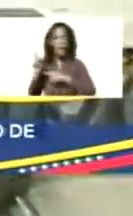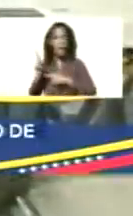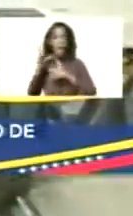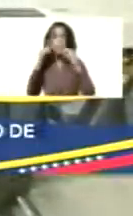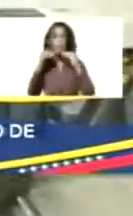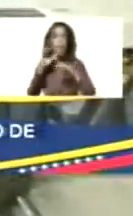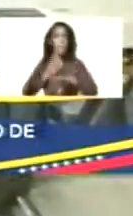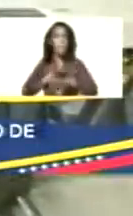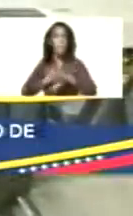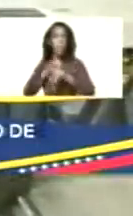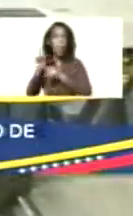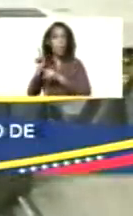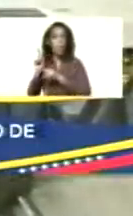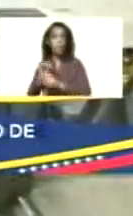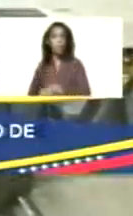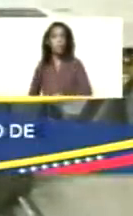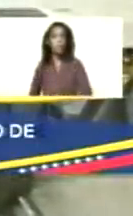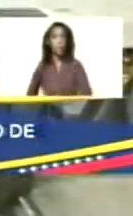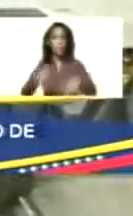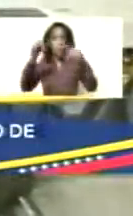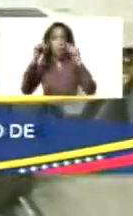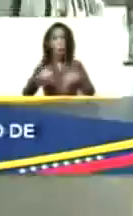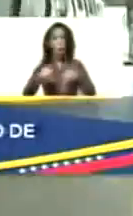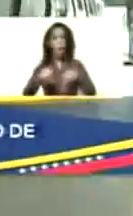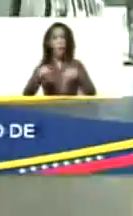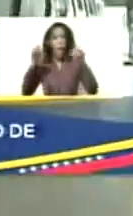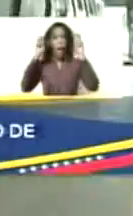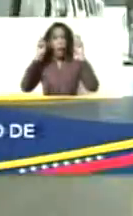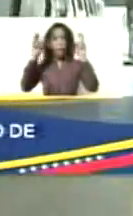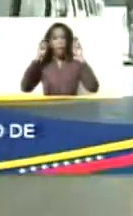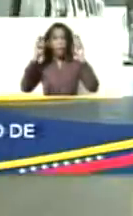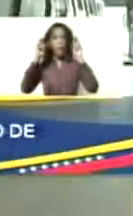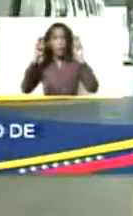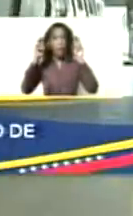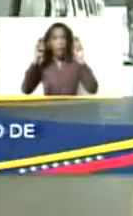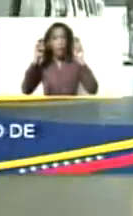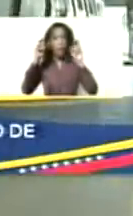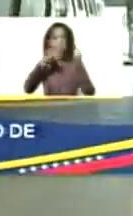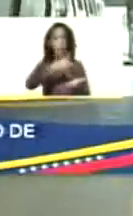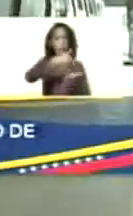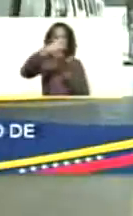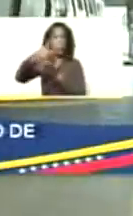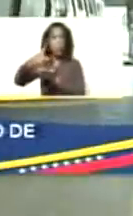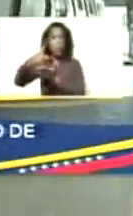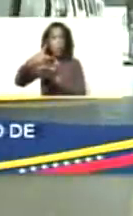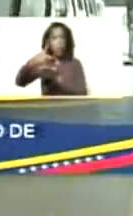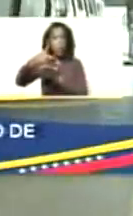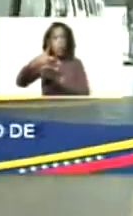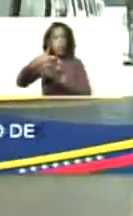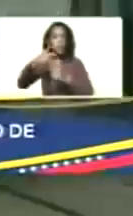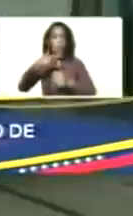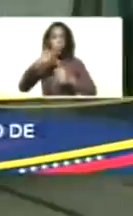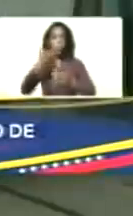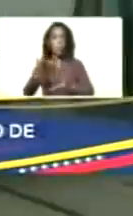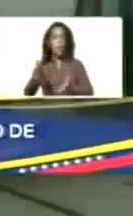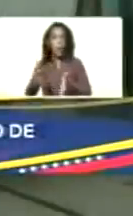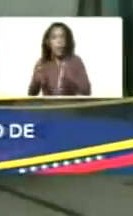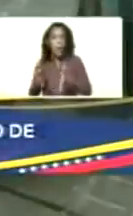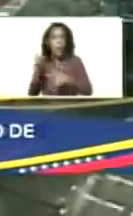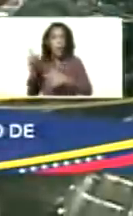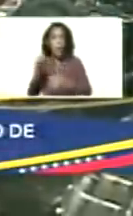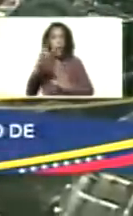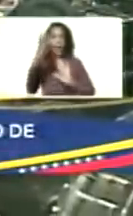Por eso, hoy, en marco de la premiación de los galardonados del